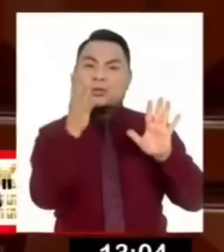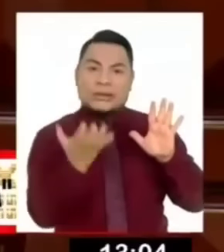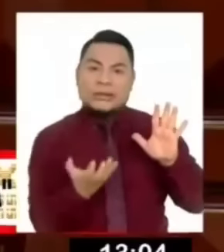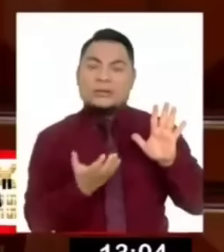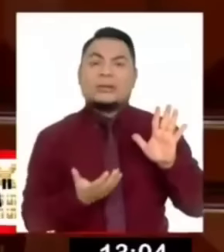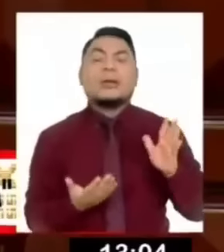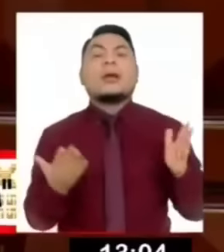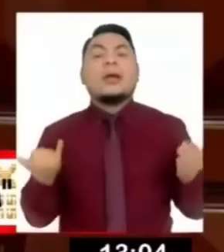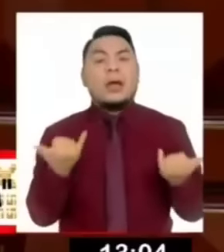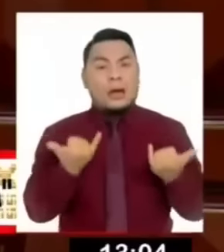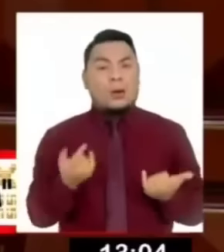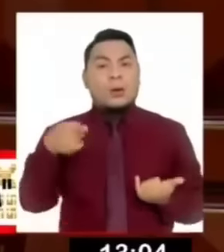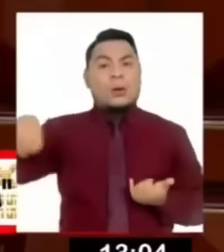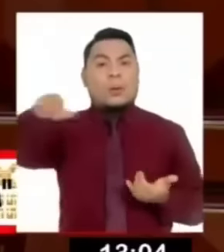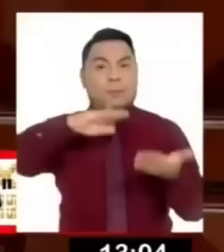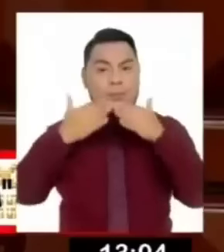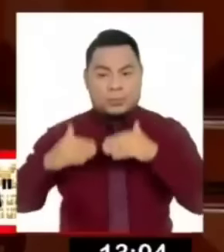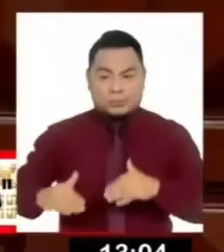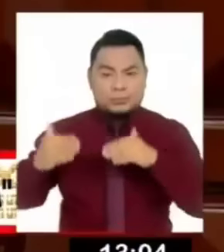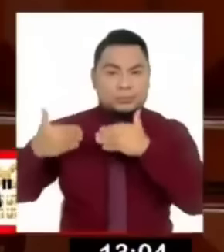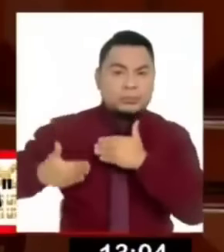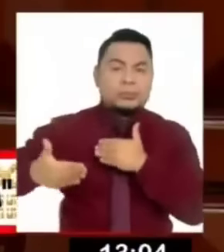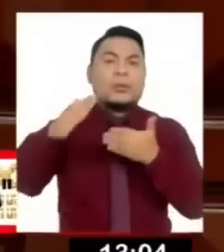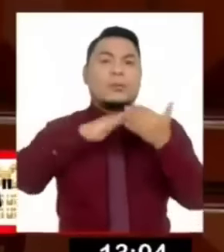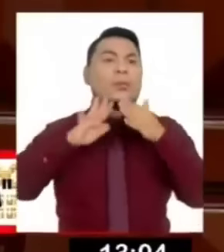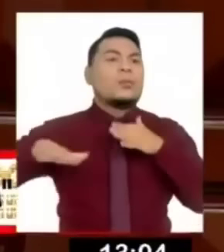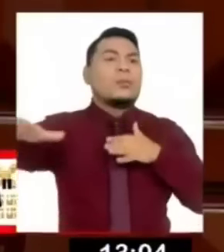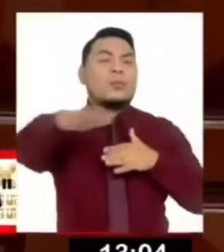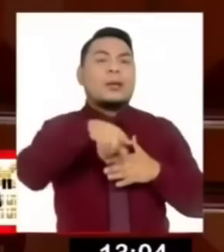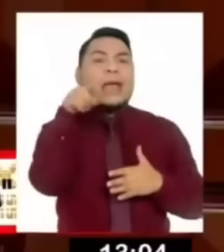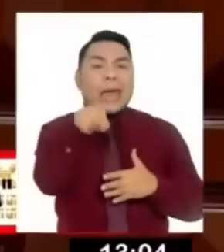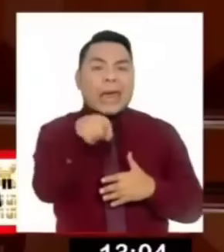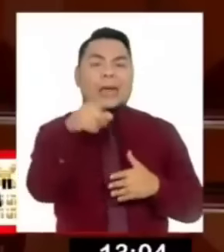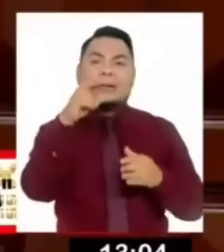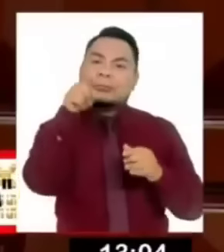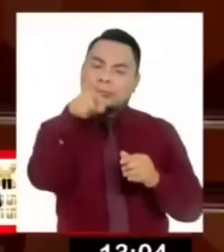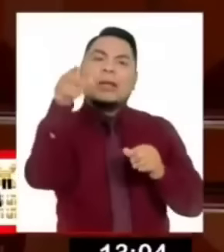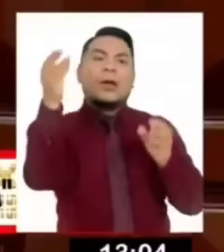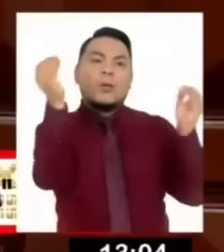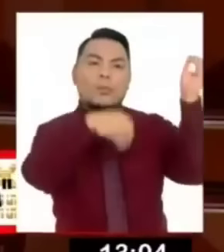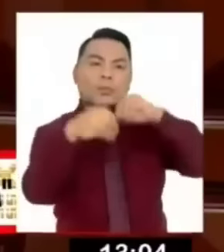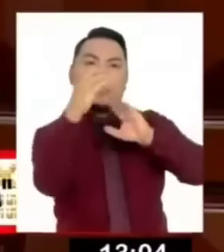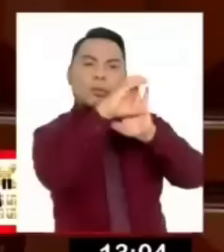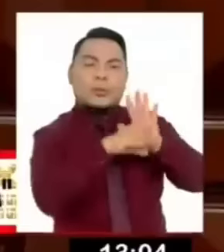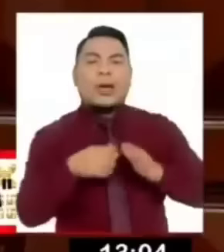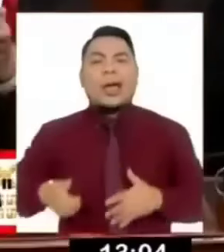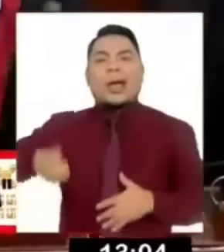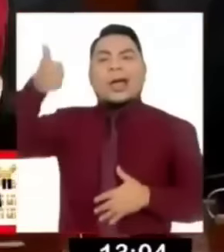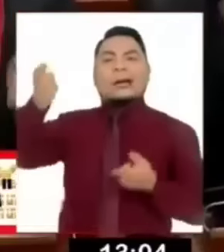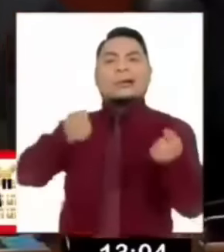originario emana del pueblo y no de los gobernantes ni de las autoridades.